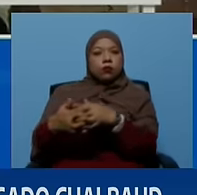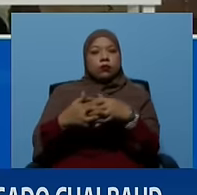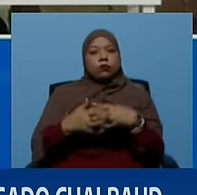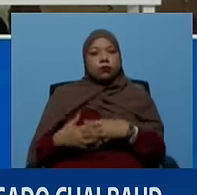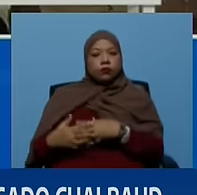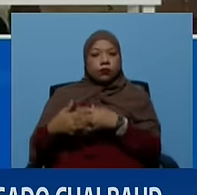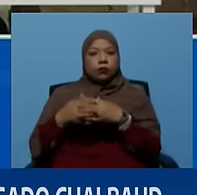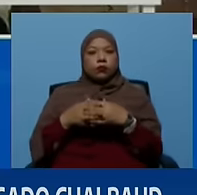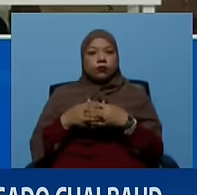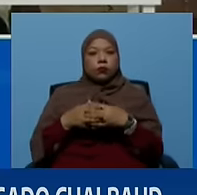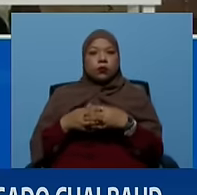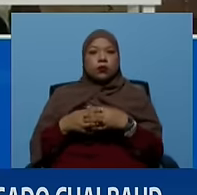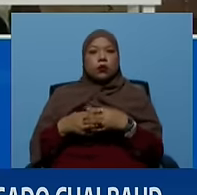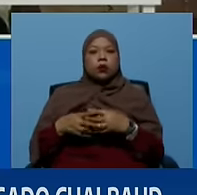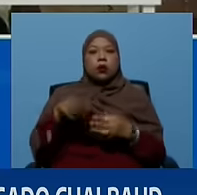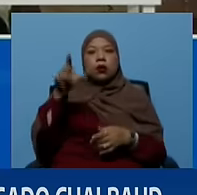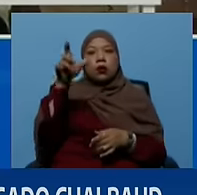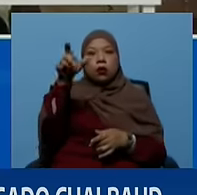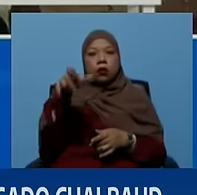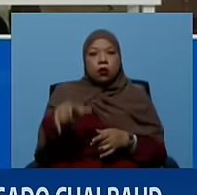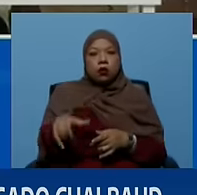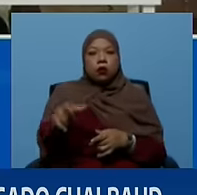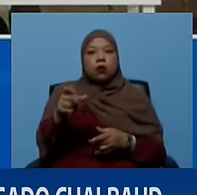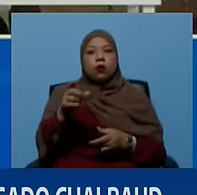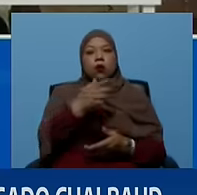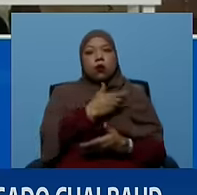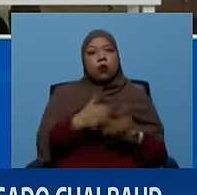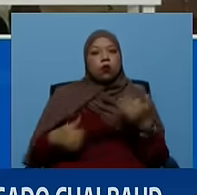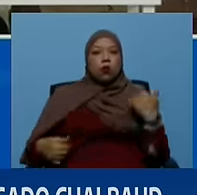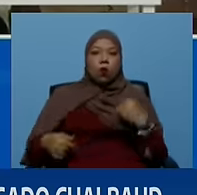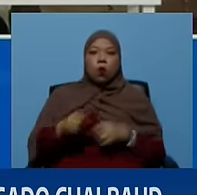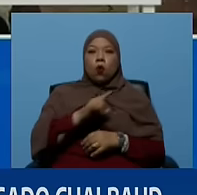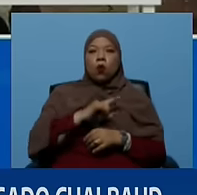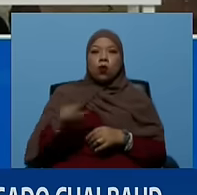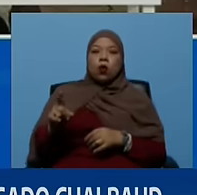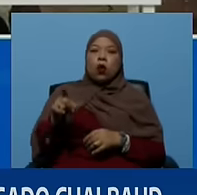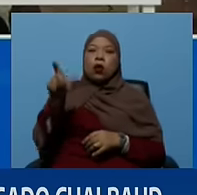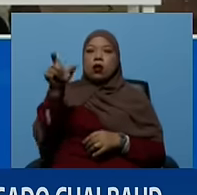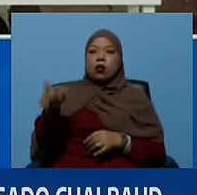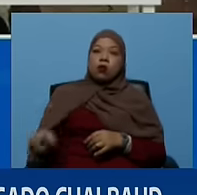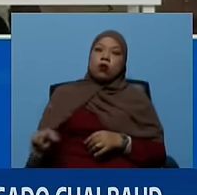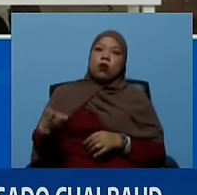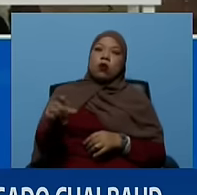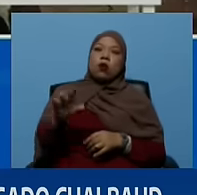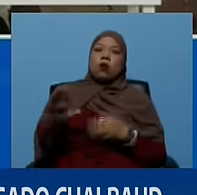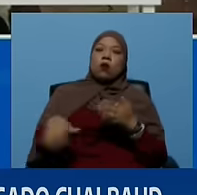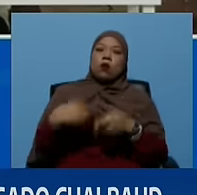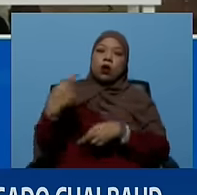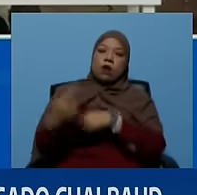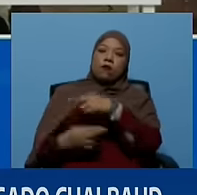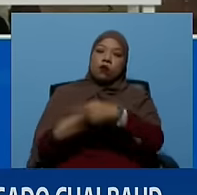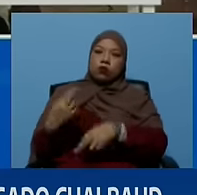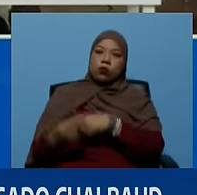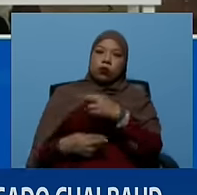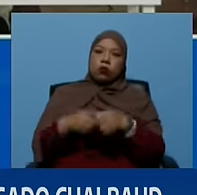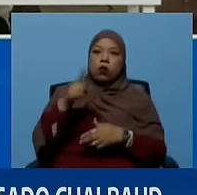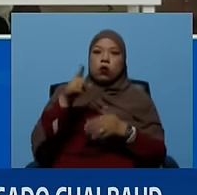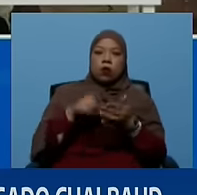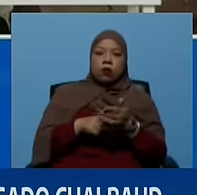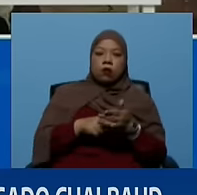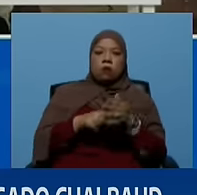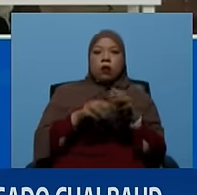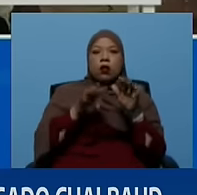a resap palevi y lo impuso una dictadura que duró hasta la revolución de